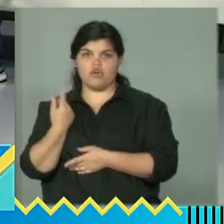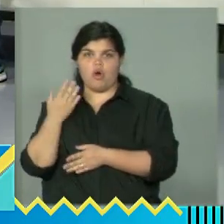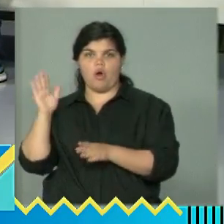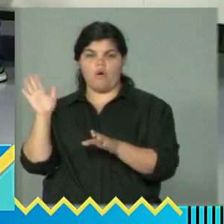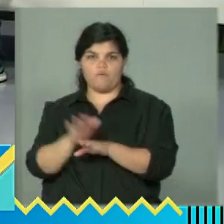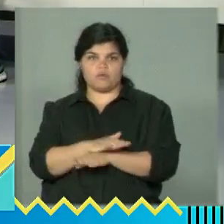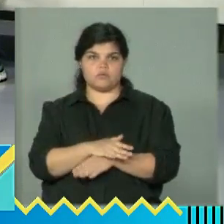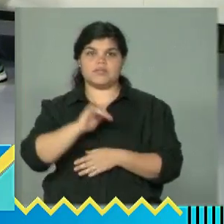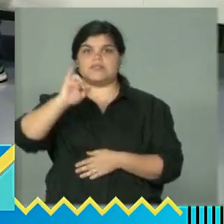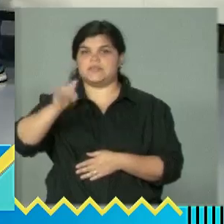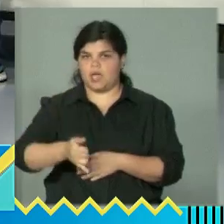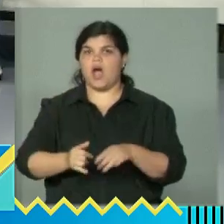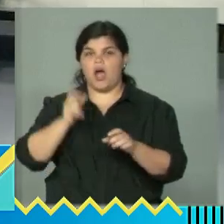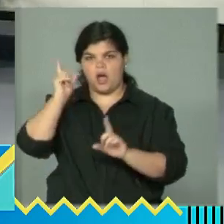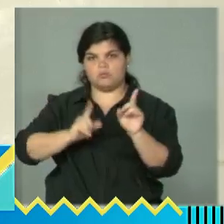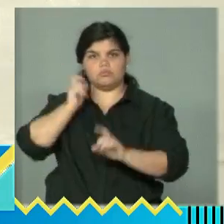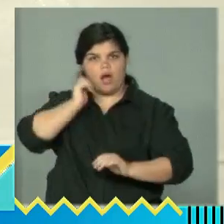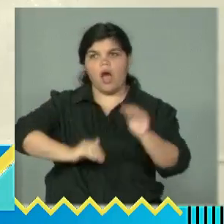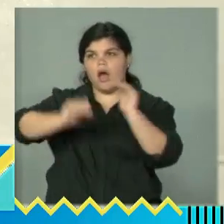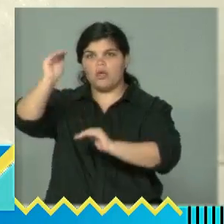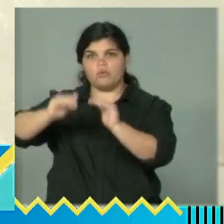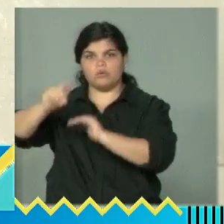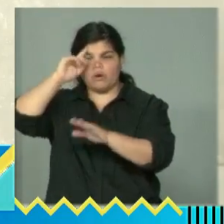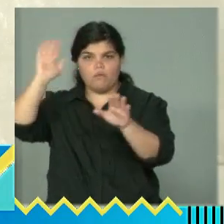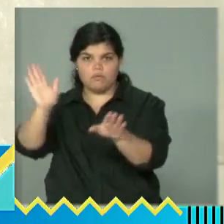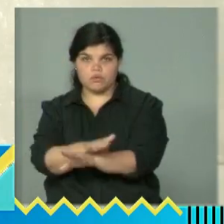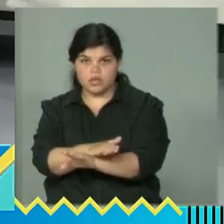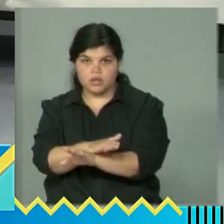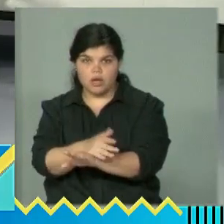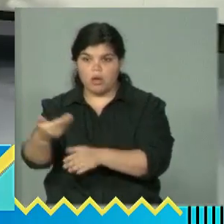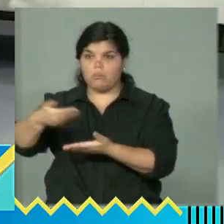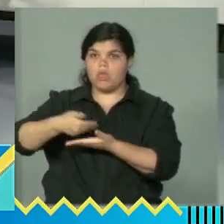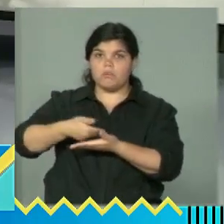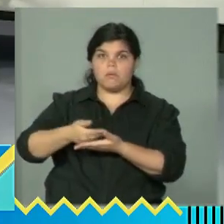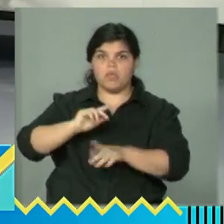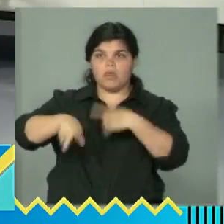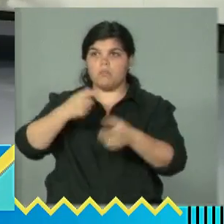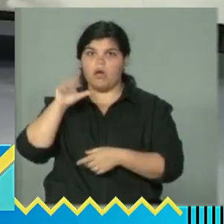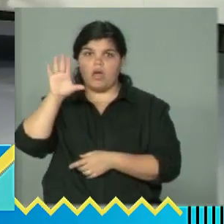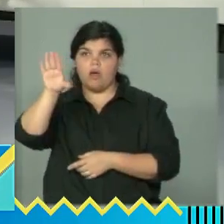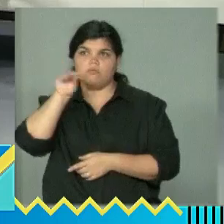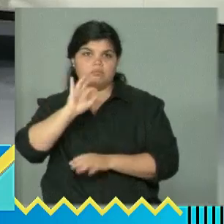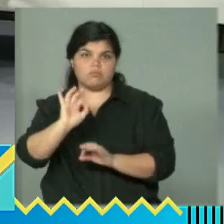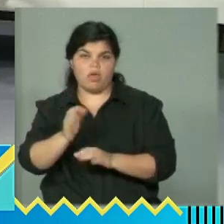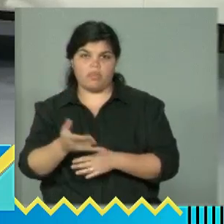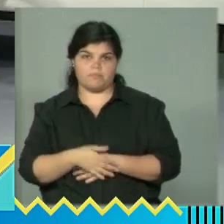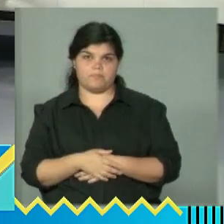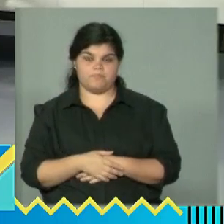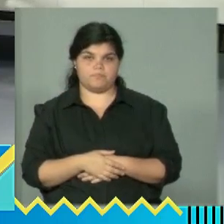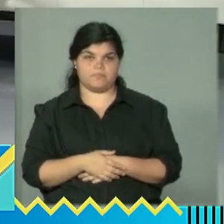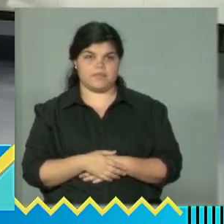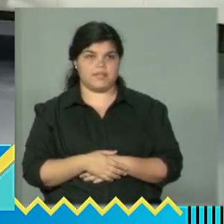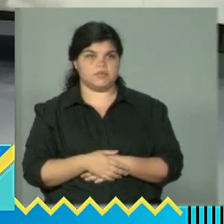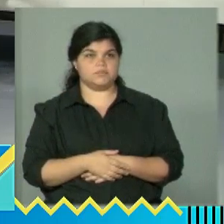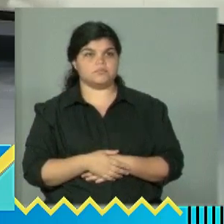muchos adultos están equivocados cuando nos piden cosas y no las hacen ellos. Tenemos que escucharlos más a ustedes, ¿eh? Están los padres